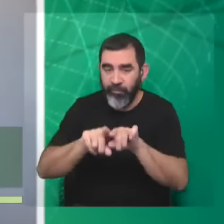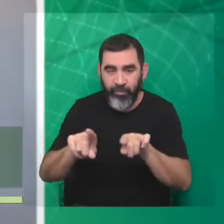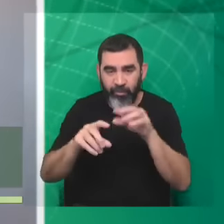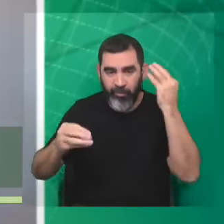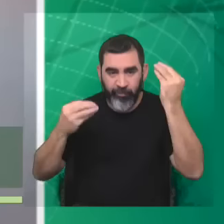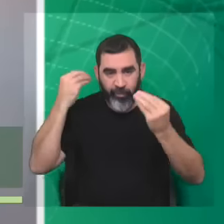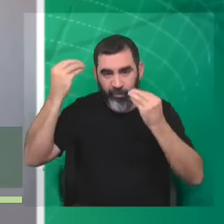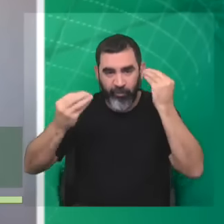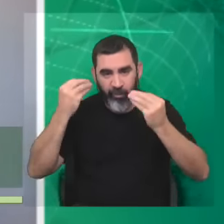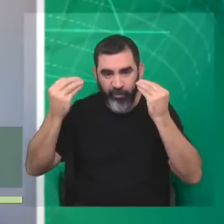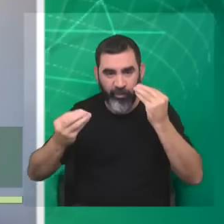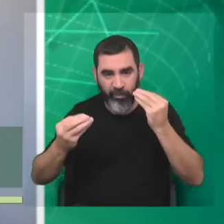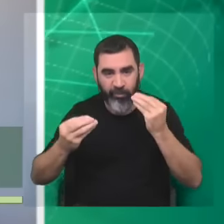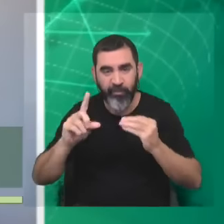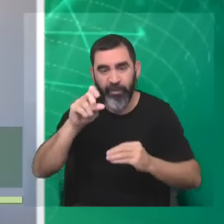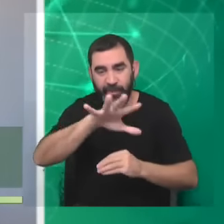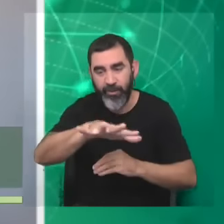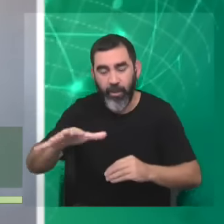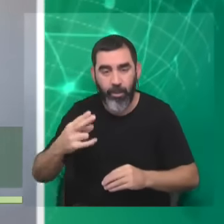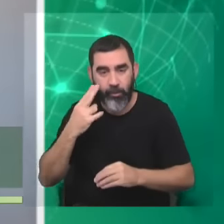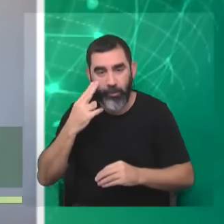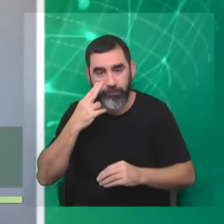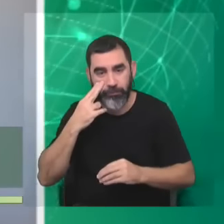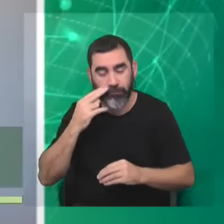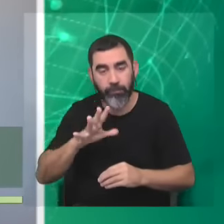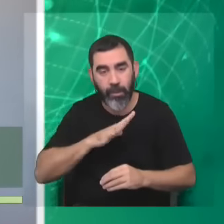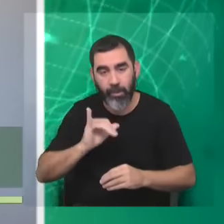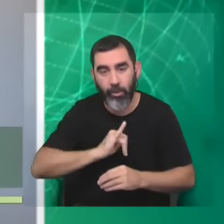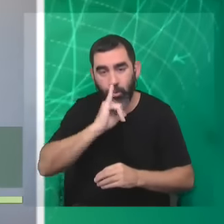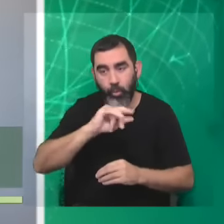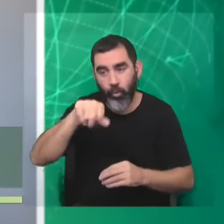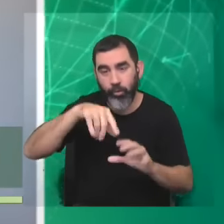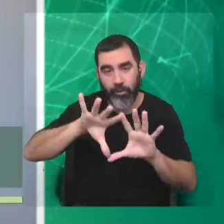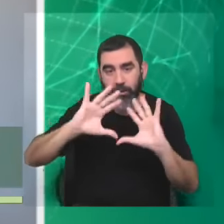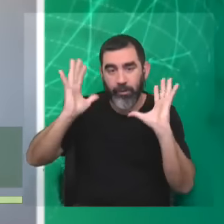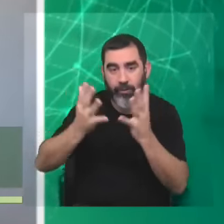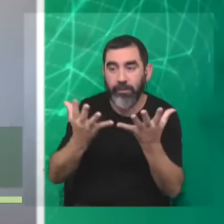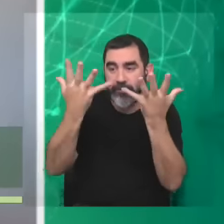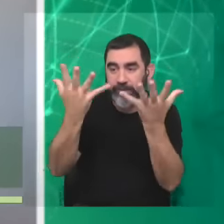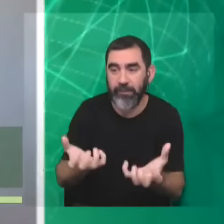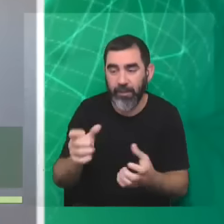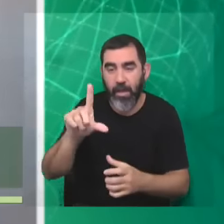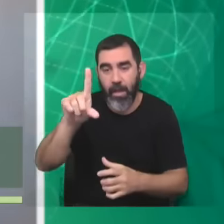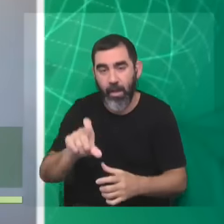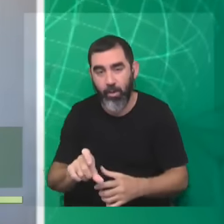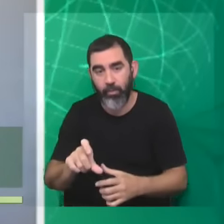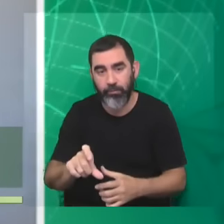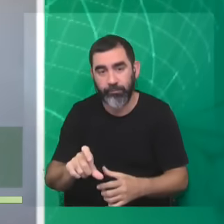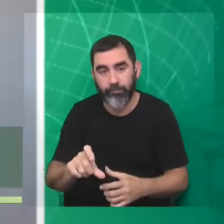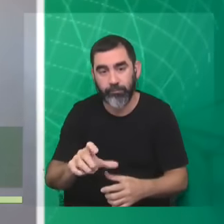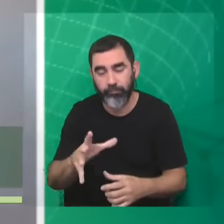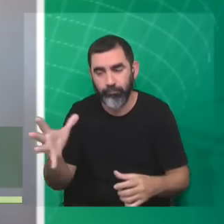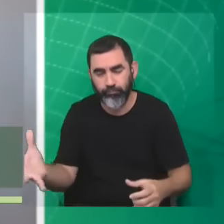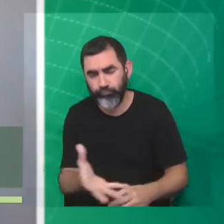preocupación por el acuífero no están saliendo noticias que en otras partes del mundo se están secando acuíferos hay una